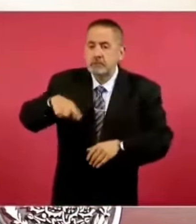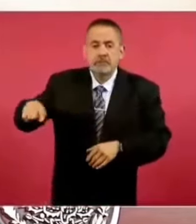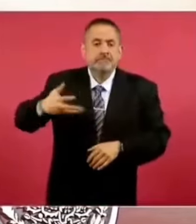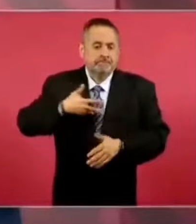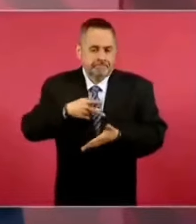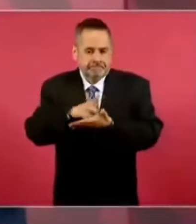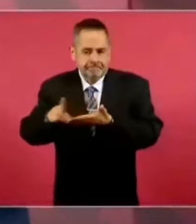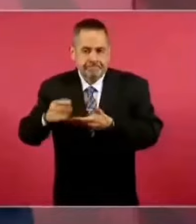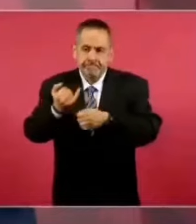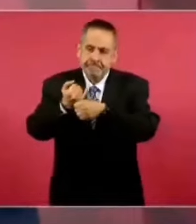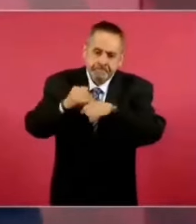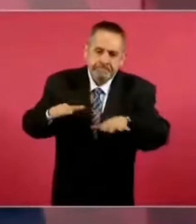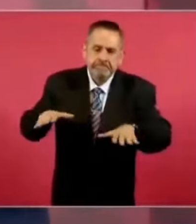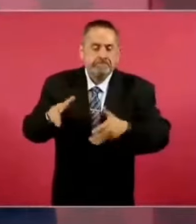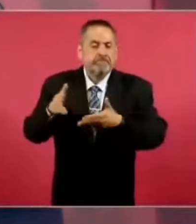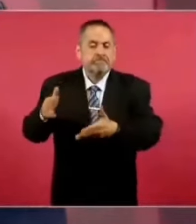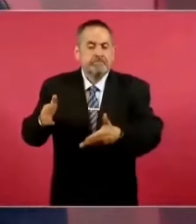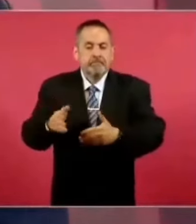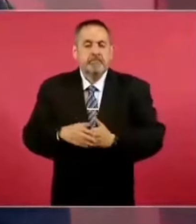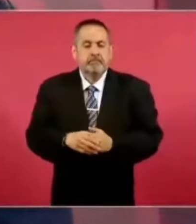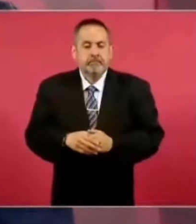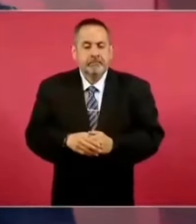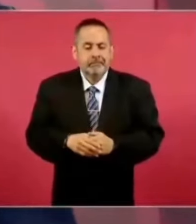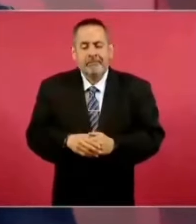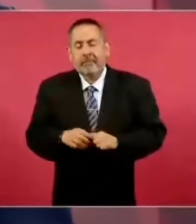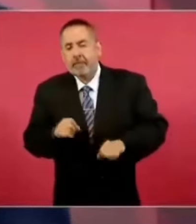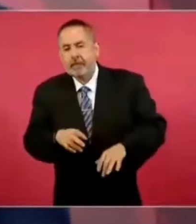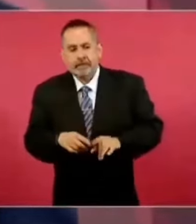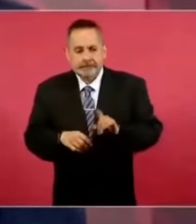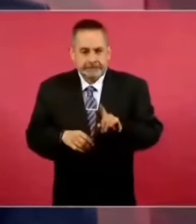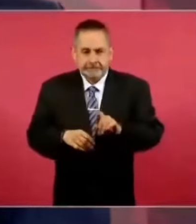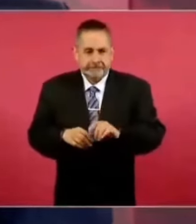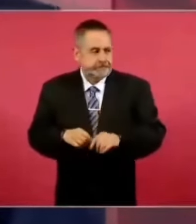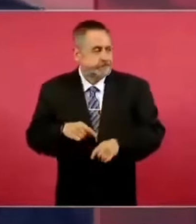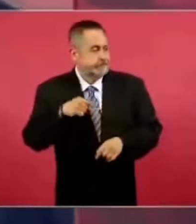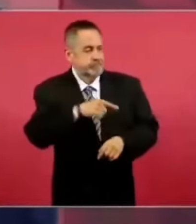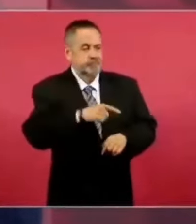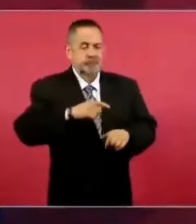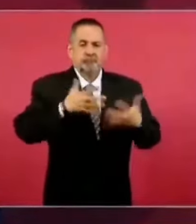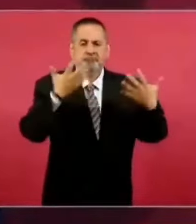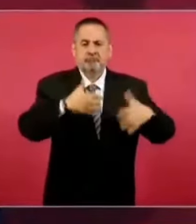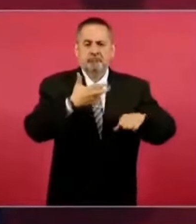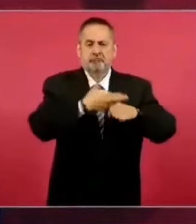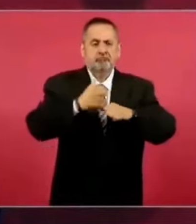información y que no se deje a las grandes corporaciones